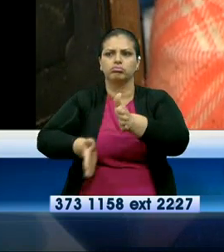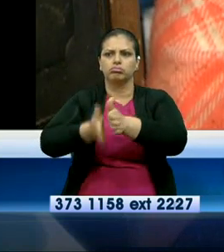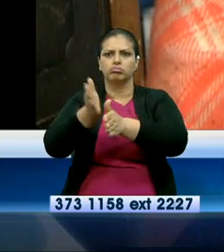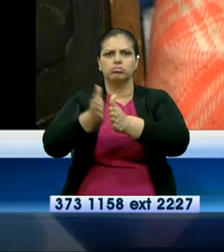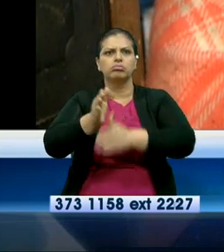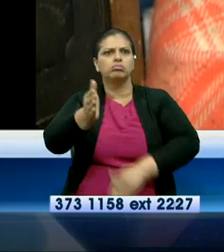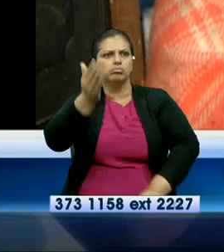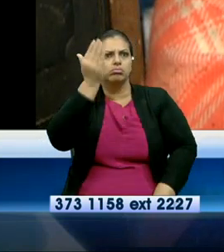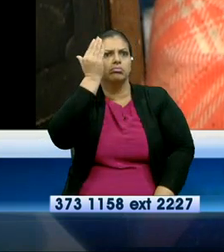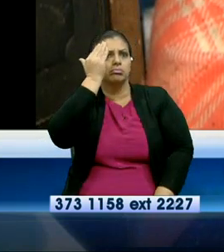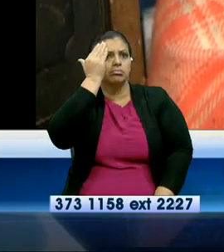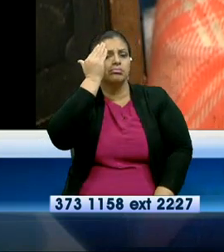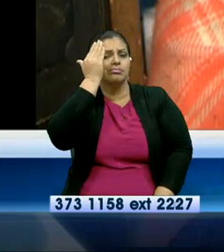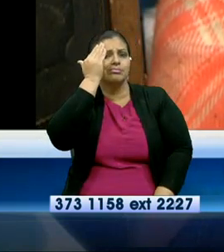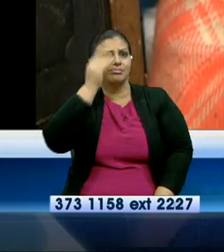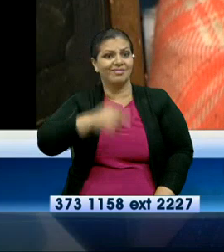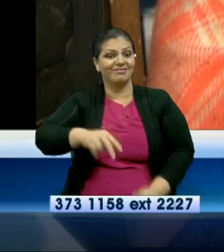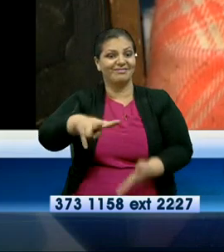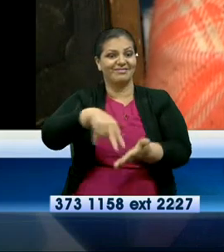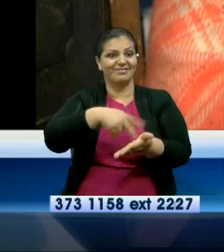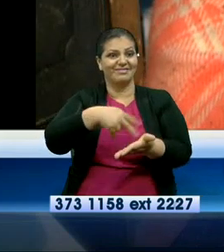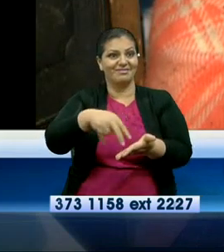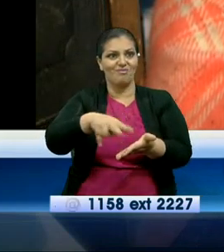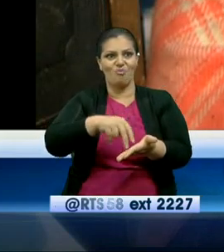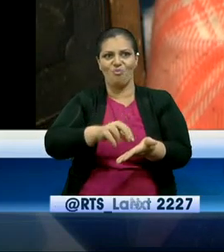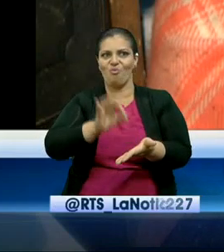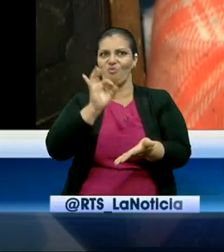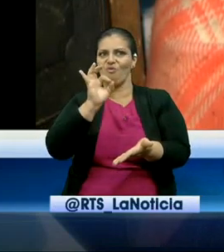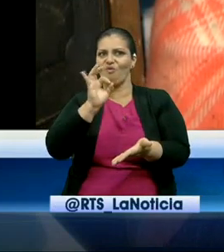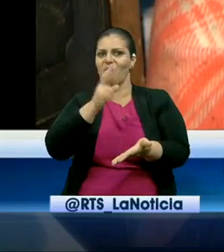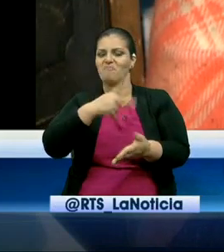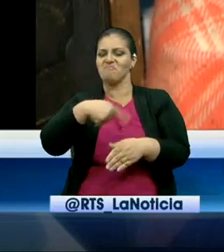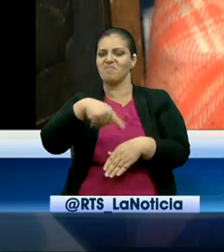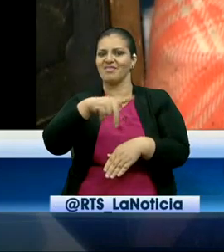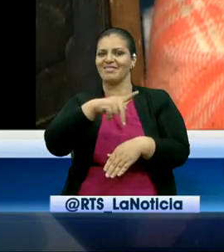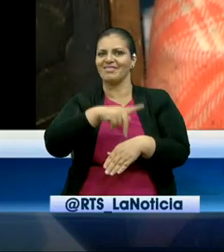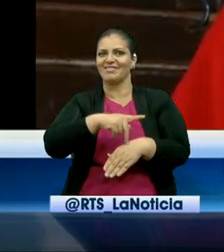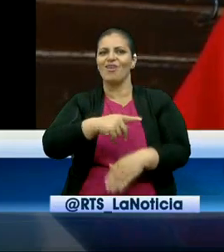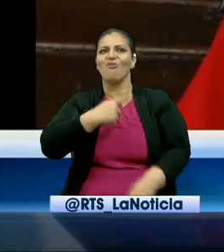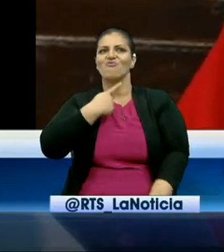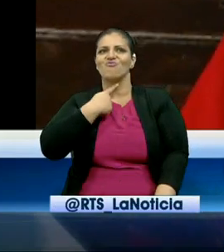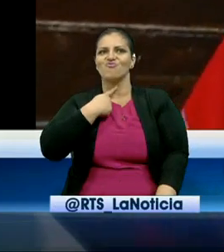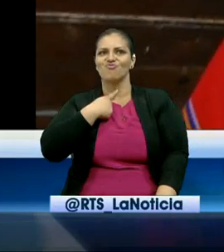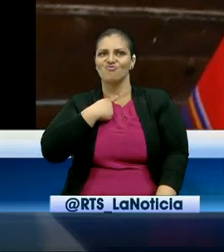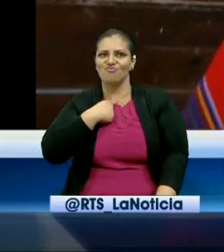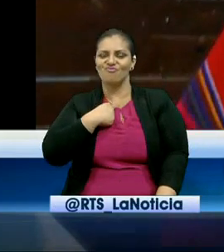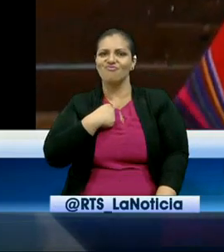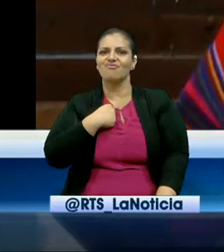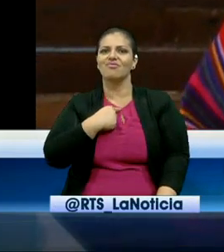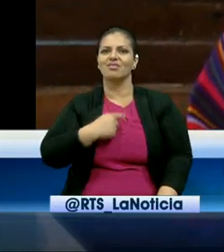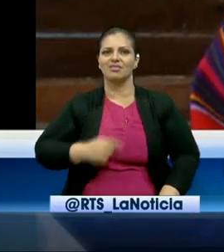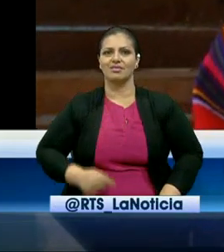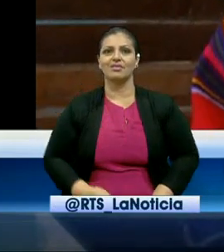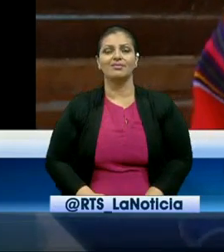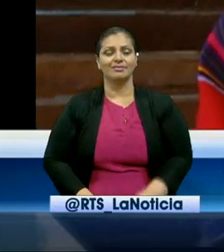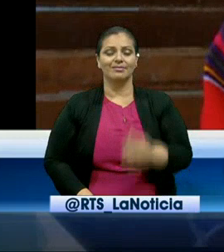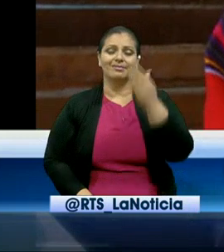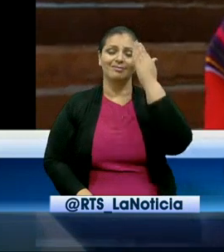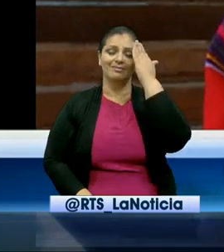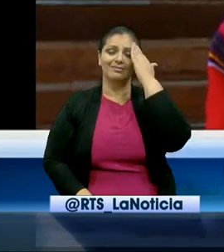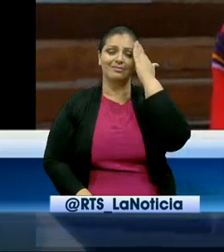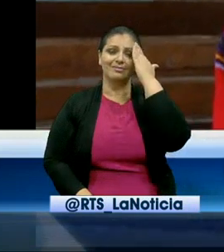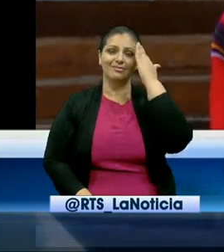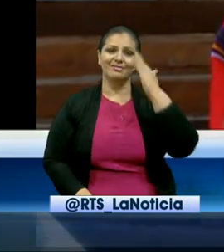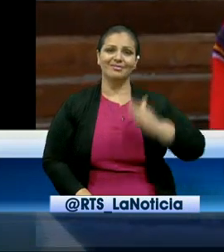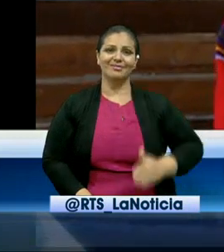tocando. Y también él es bailarín, bailaba de negra, bailaba de otavala, de lo que le salga bailaba. De